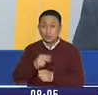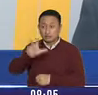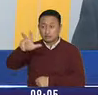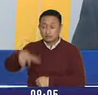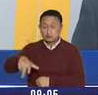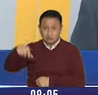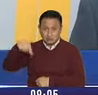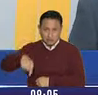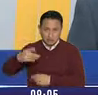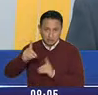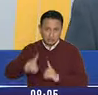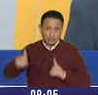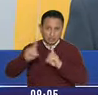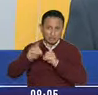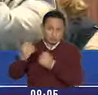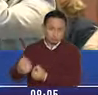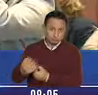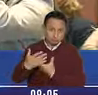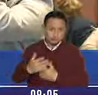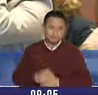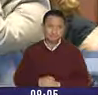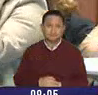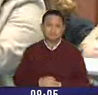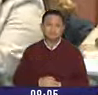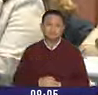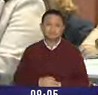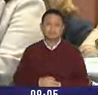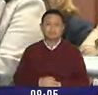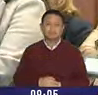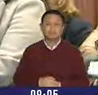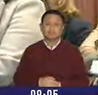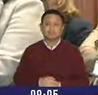próximo salga ya ese laudo. Aguardará el accionar del